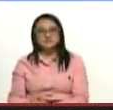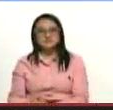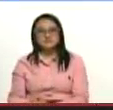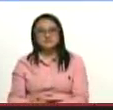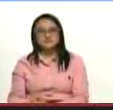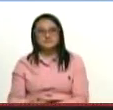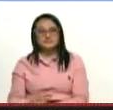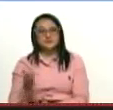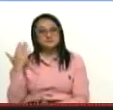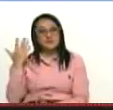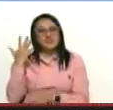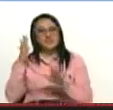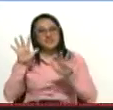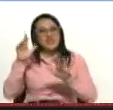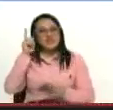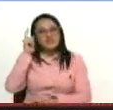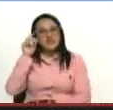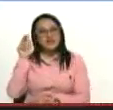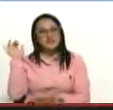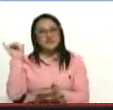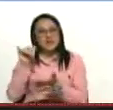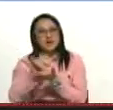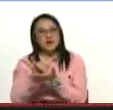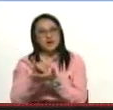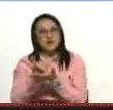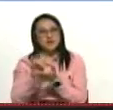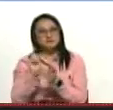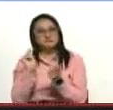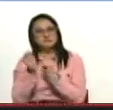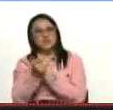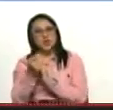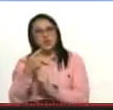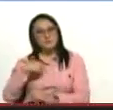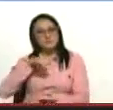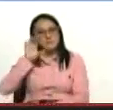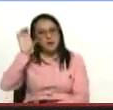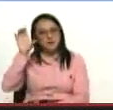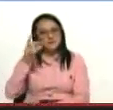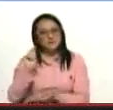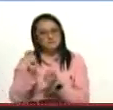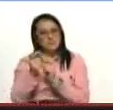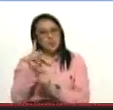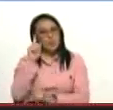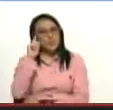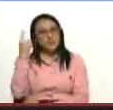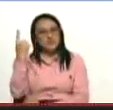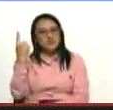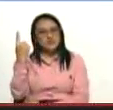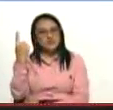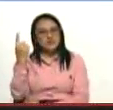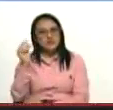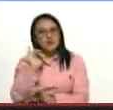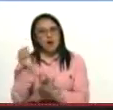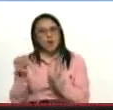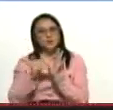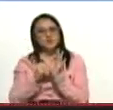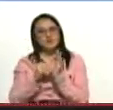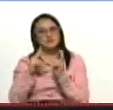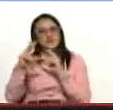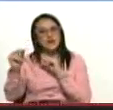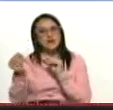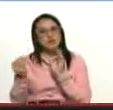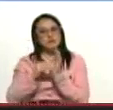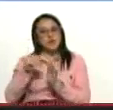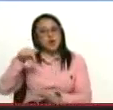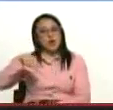estuve 10 días de viaje fui de regreso a mi país Solo un día y Ya volví a salir para poder venir